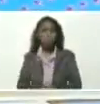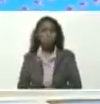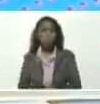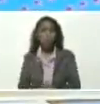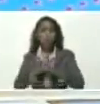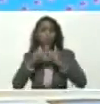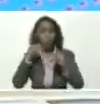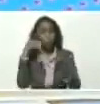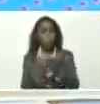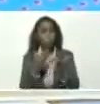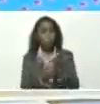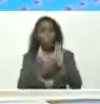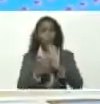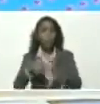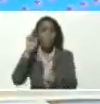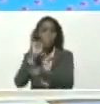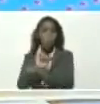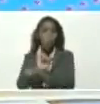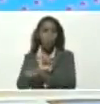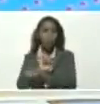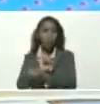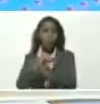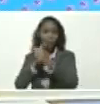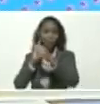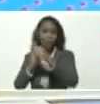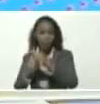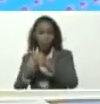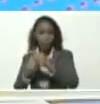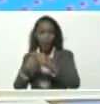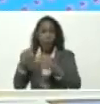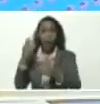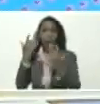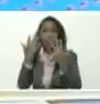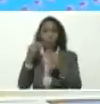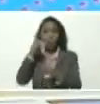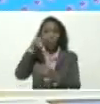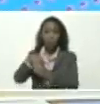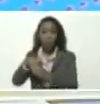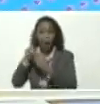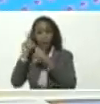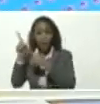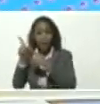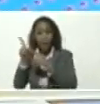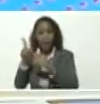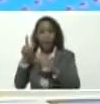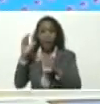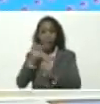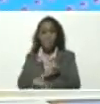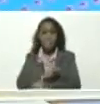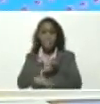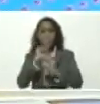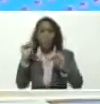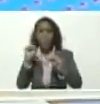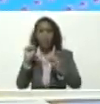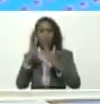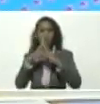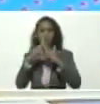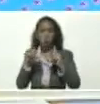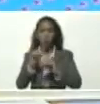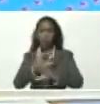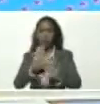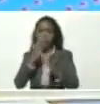todas las pruebas, los capturados infragantes, con las manos en la masa, con los explosivos, está todo